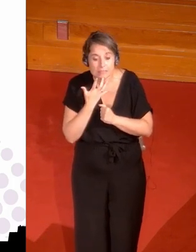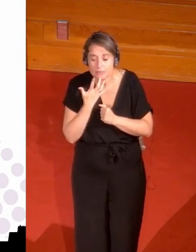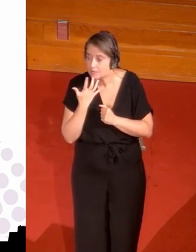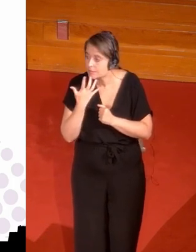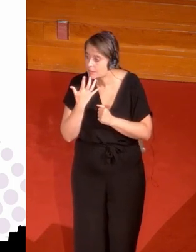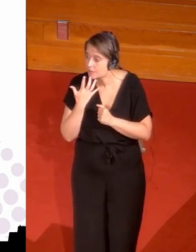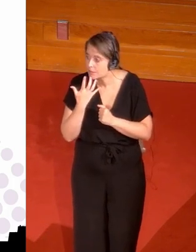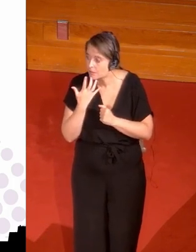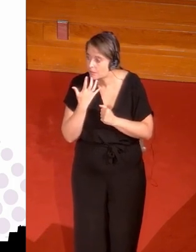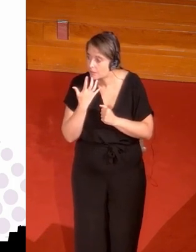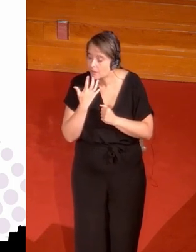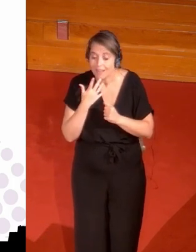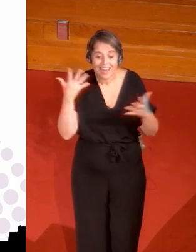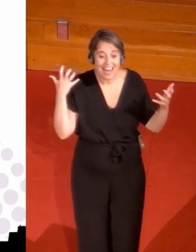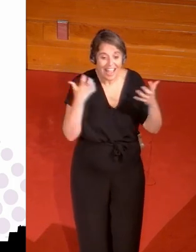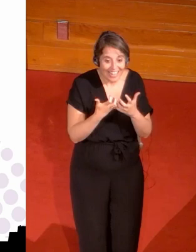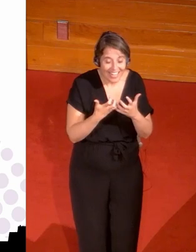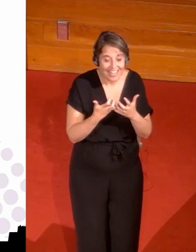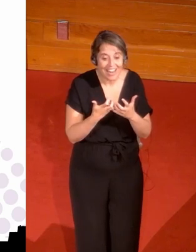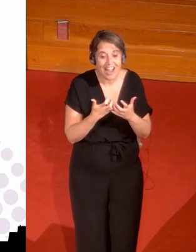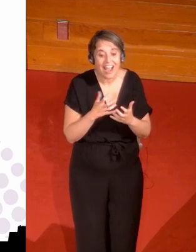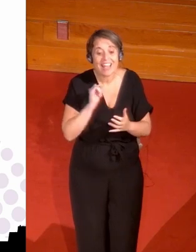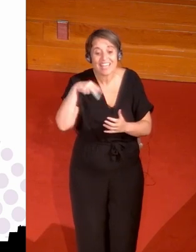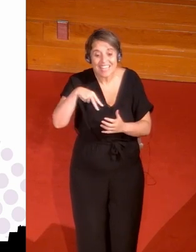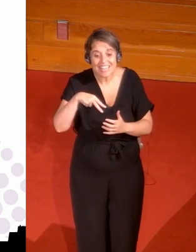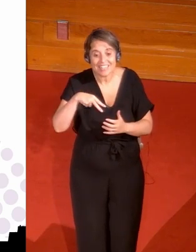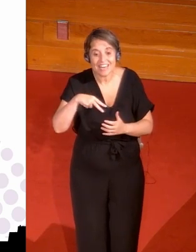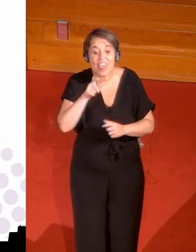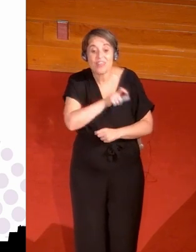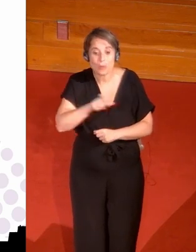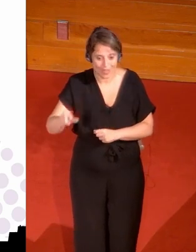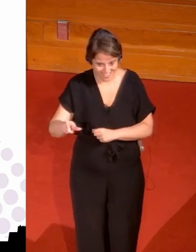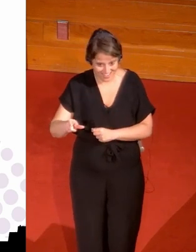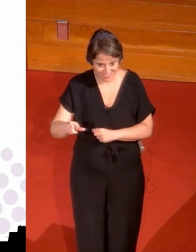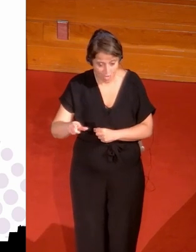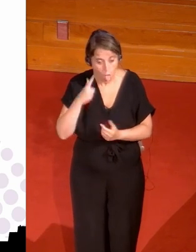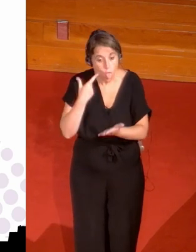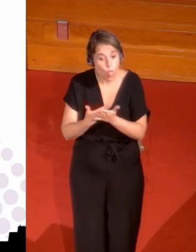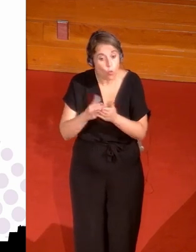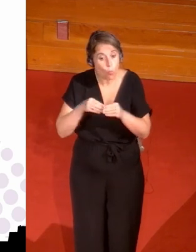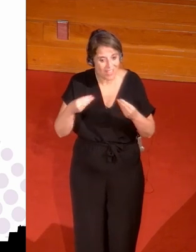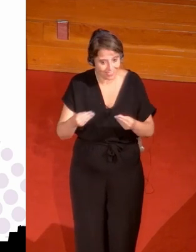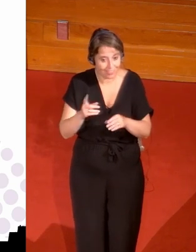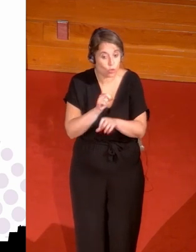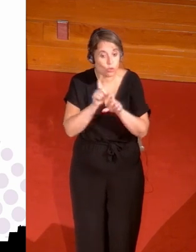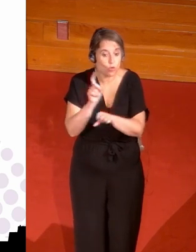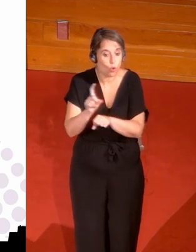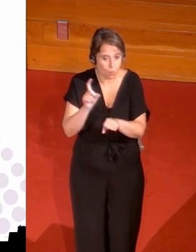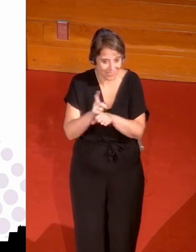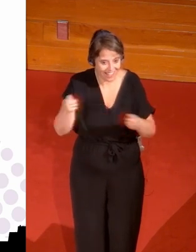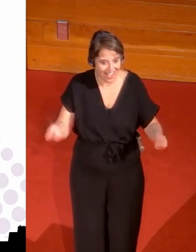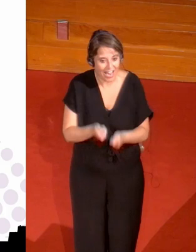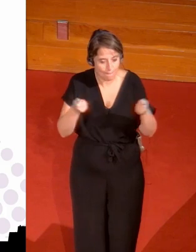The uncivil War la guerra incivil es un documental un docuficción pero basado sobre hechos de cómo se hizo